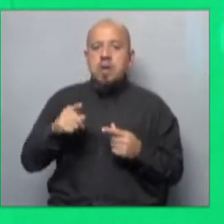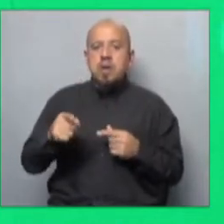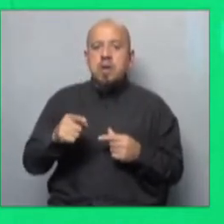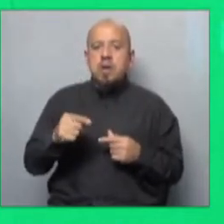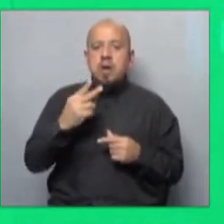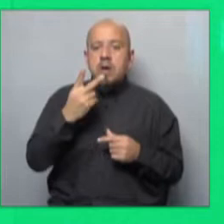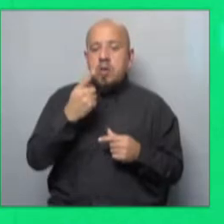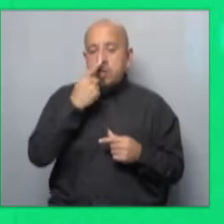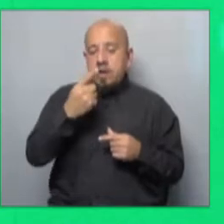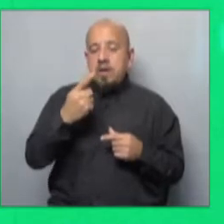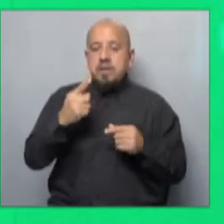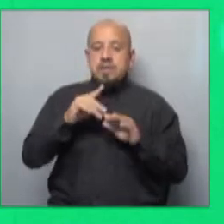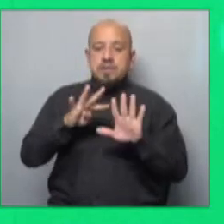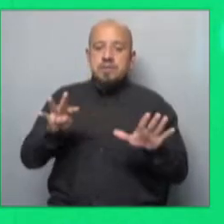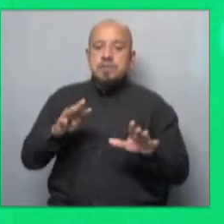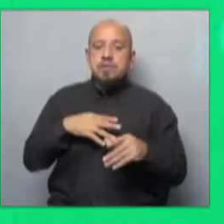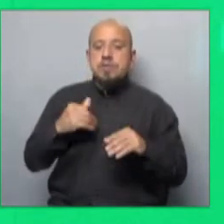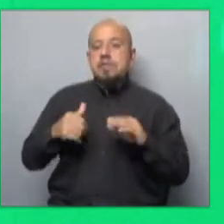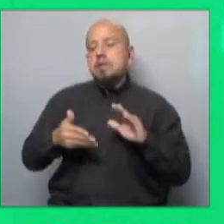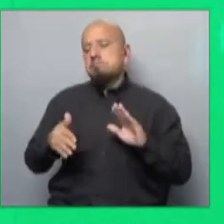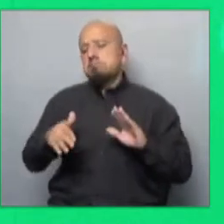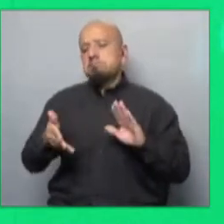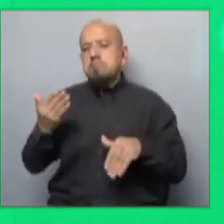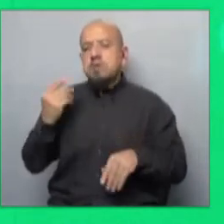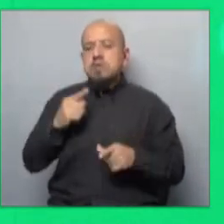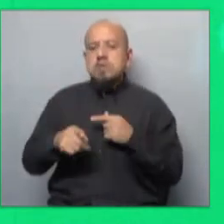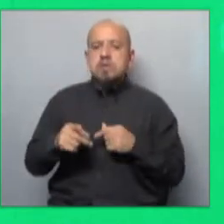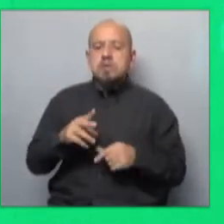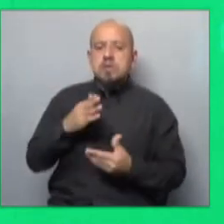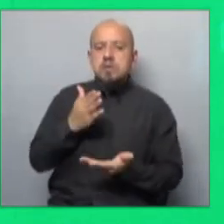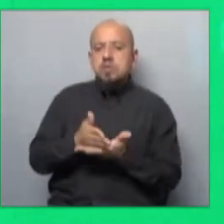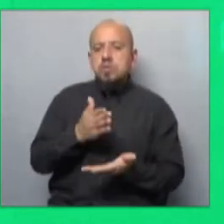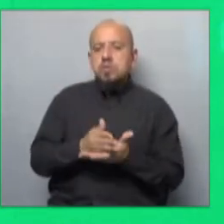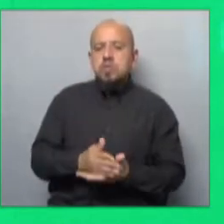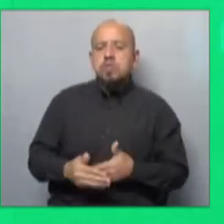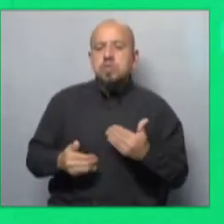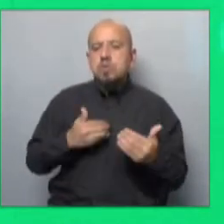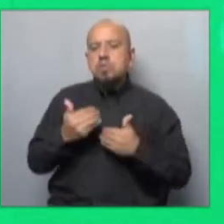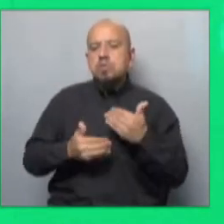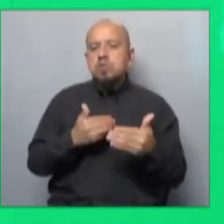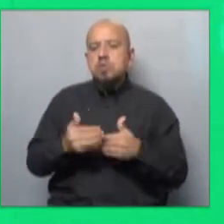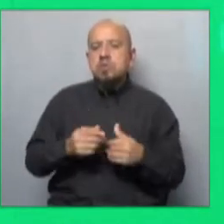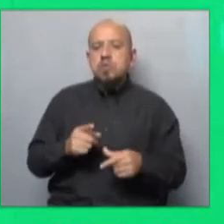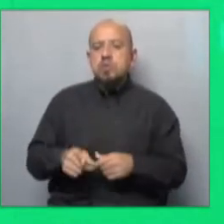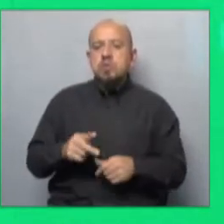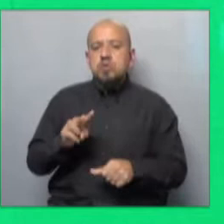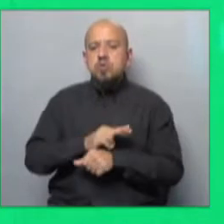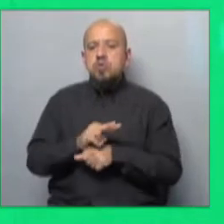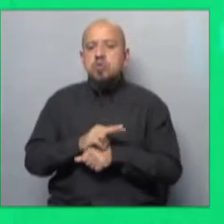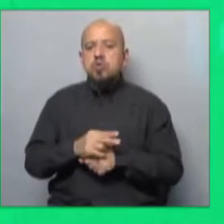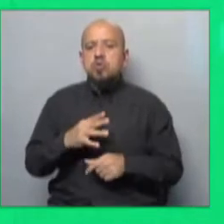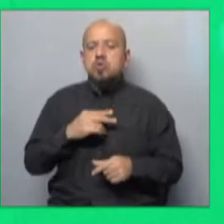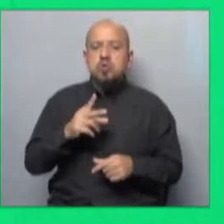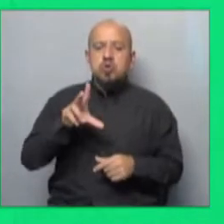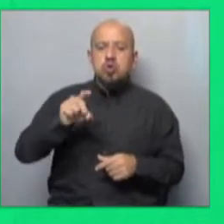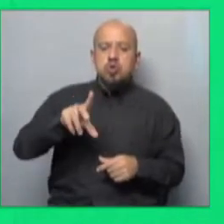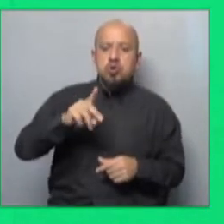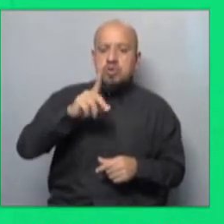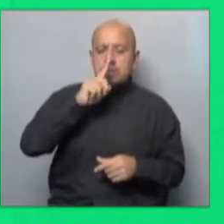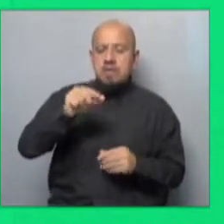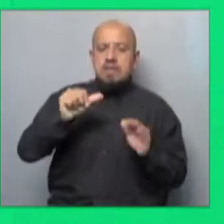2019 la mayor cantidad de asistencia se concentró en los procesos de regulación fueron 12 mil